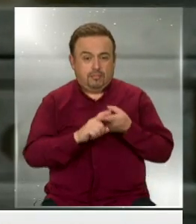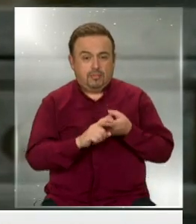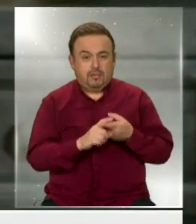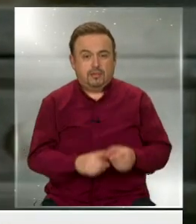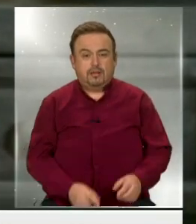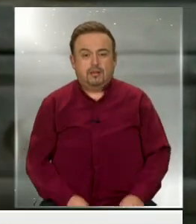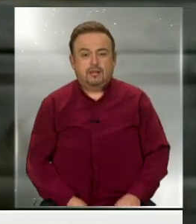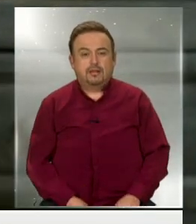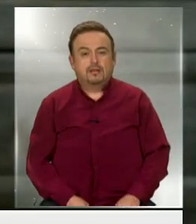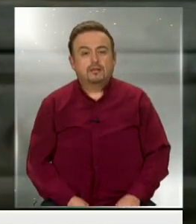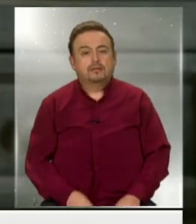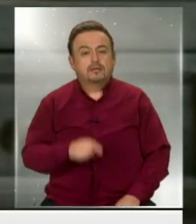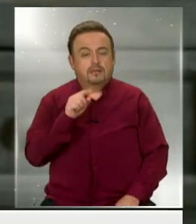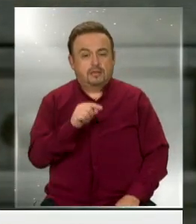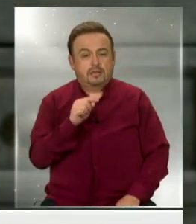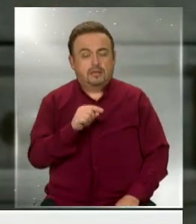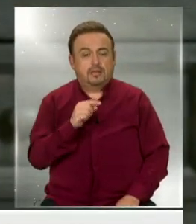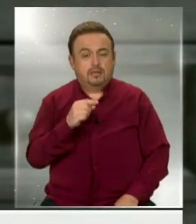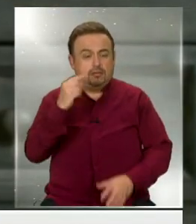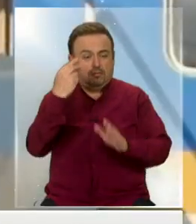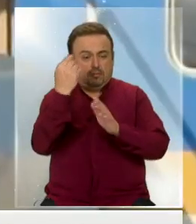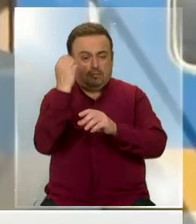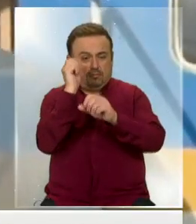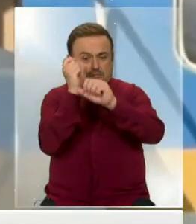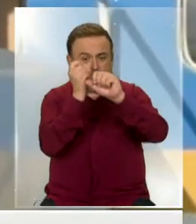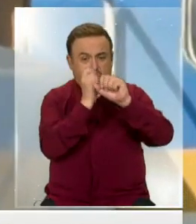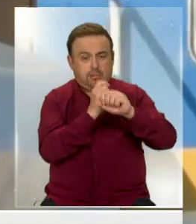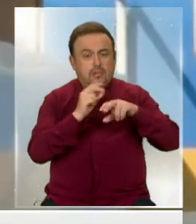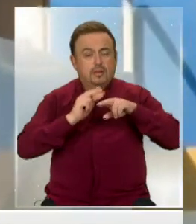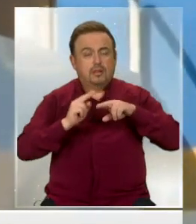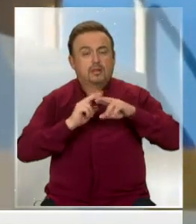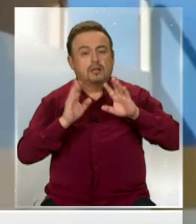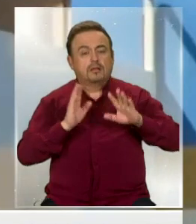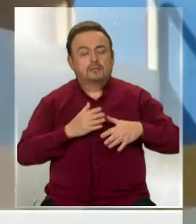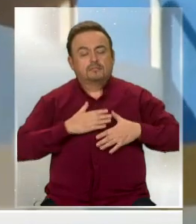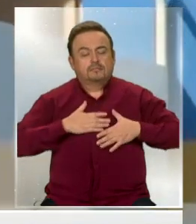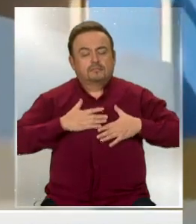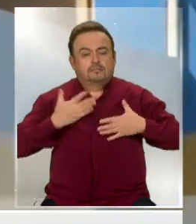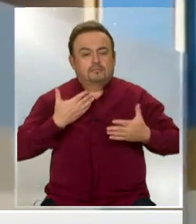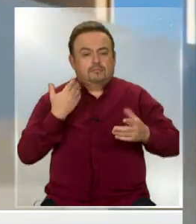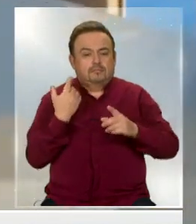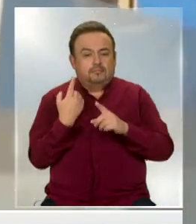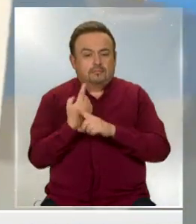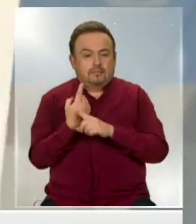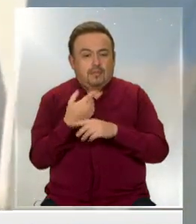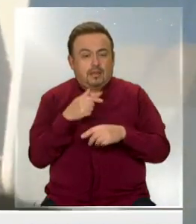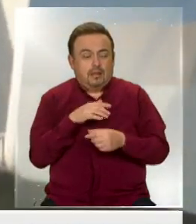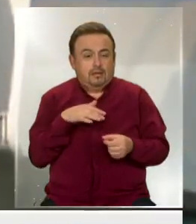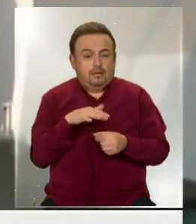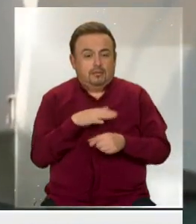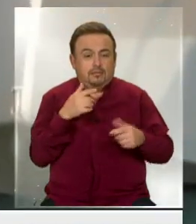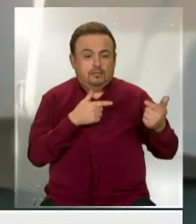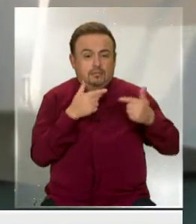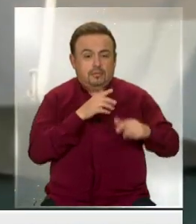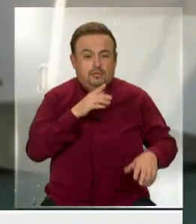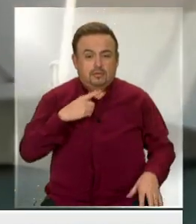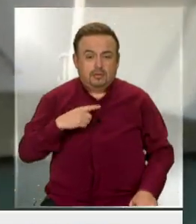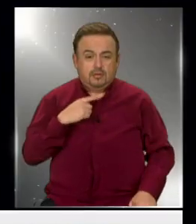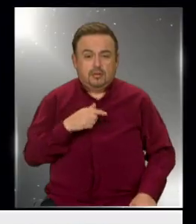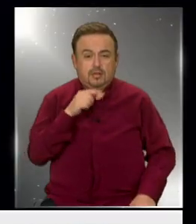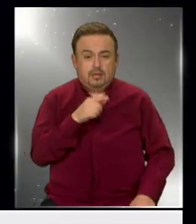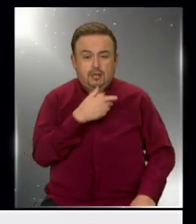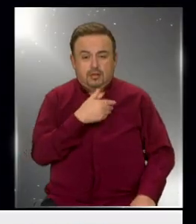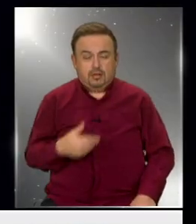Donald Trump. Bueno, en ese momento el artista dijo que creó la estatua para inspirar un diálogo sobre la situación política de Estados Unidos, que tiene